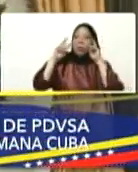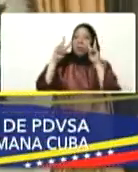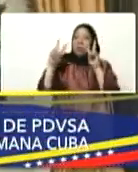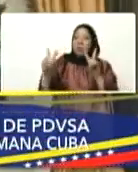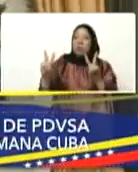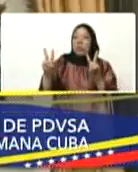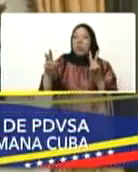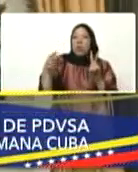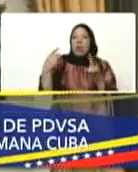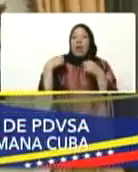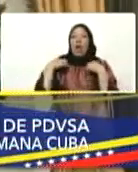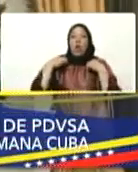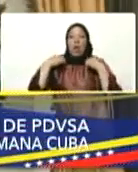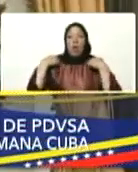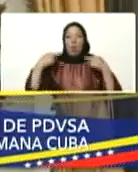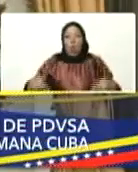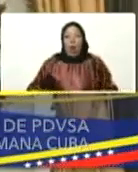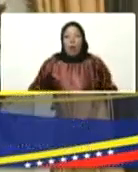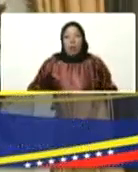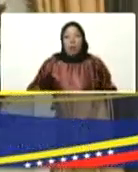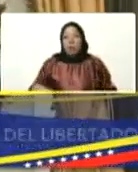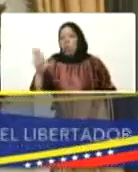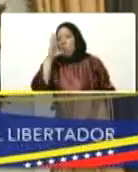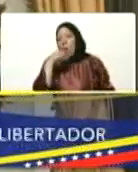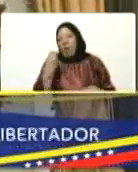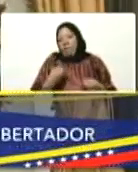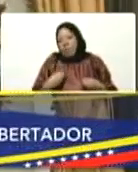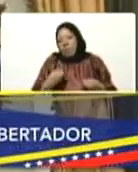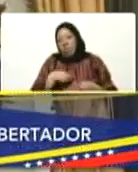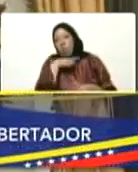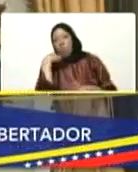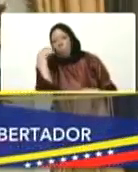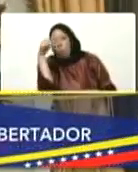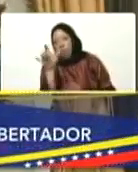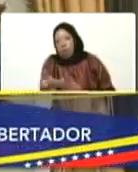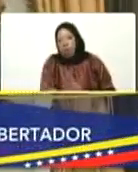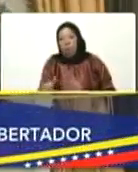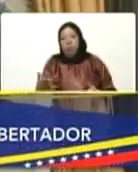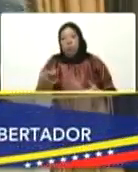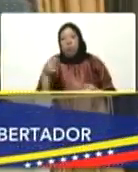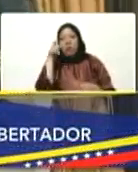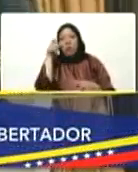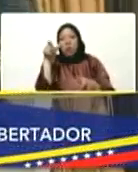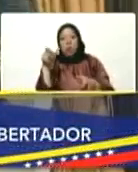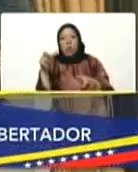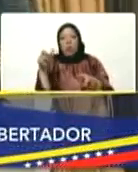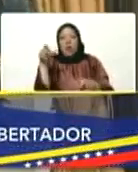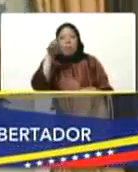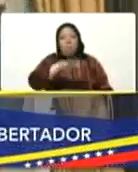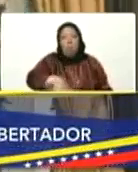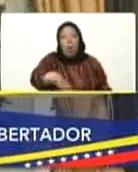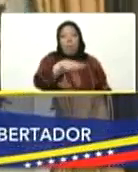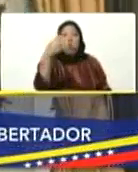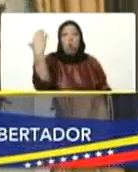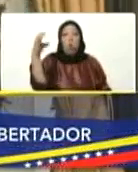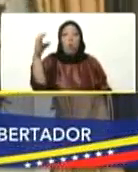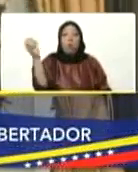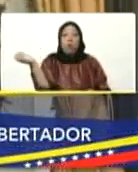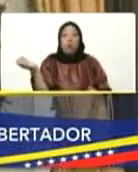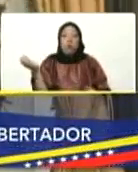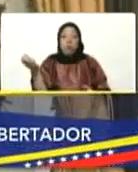el cuerpo, ya sin vida, del asesino, que el pueblo lo tomó en sus manos y lo